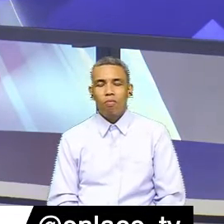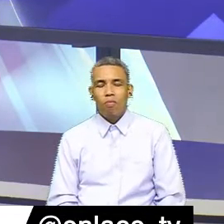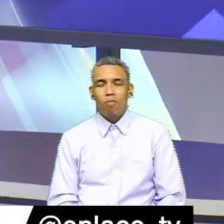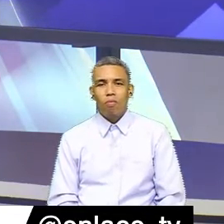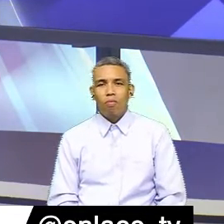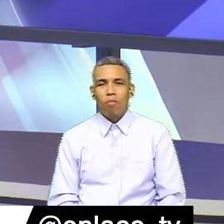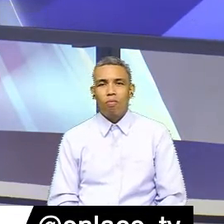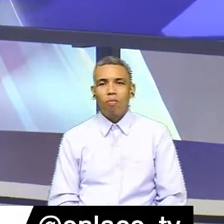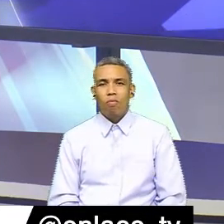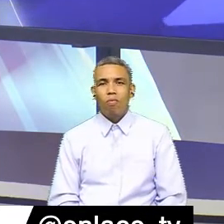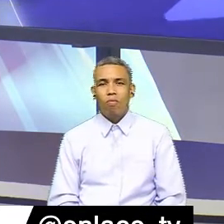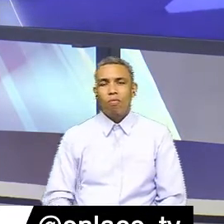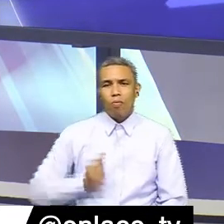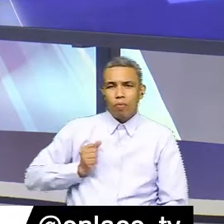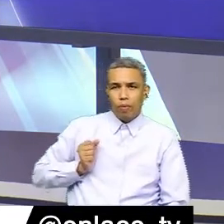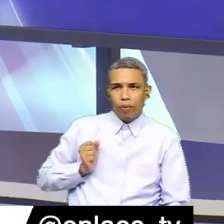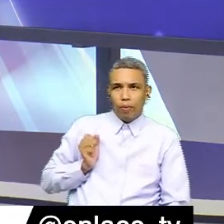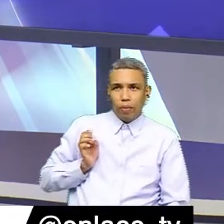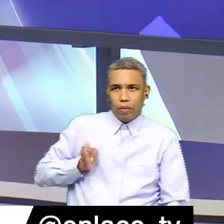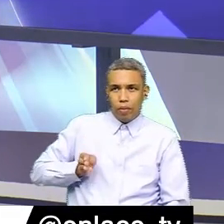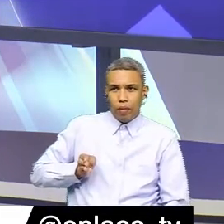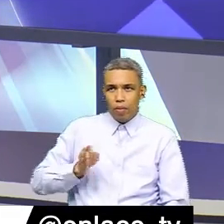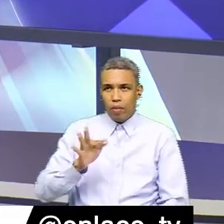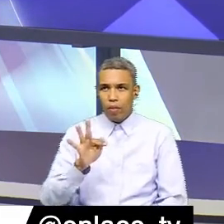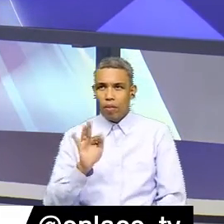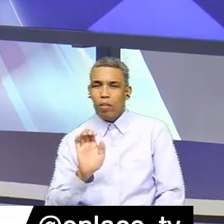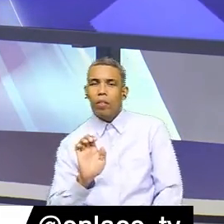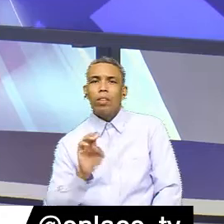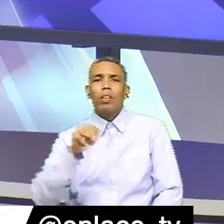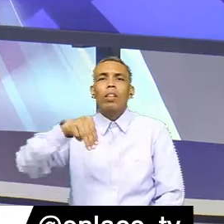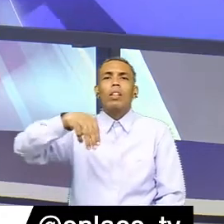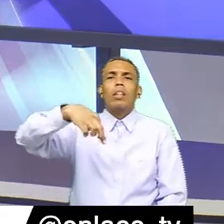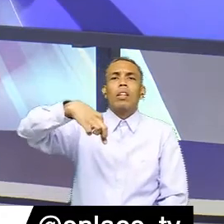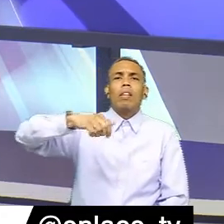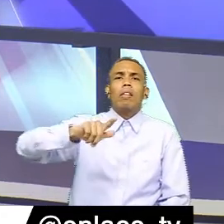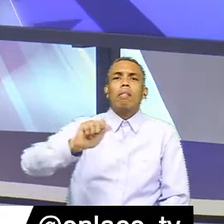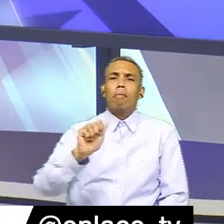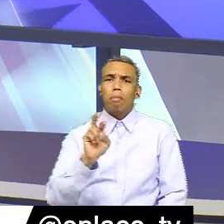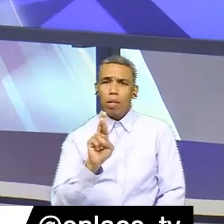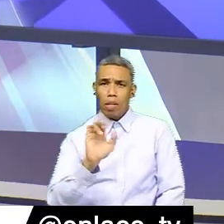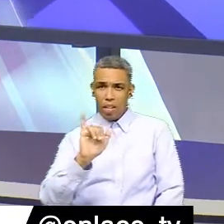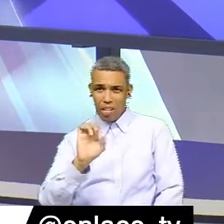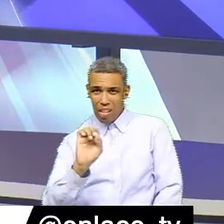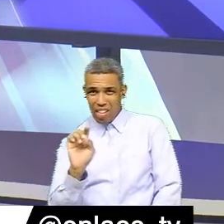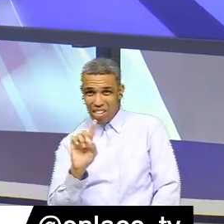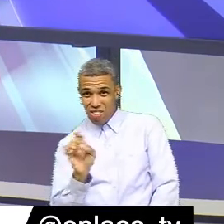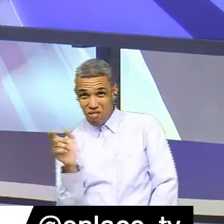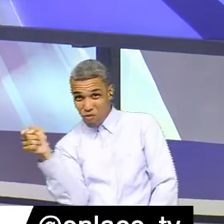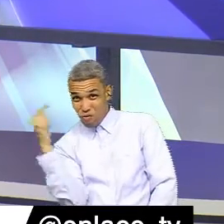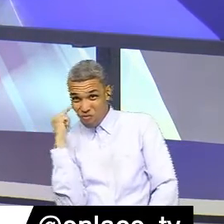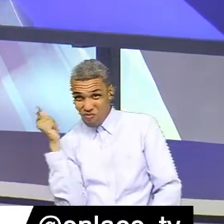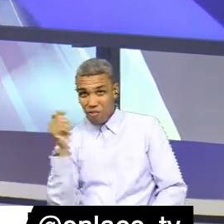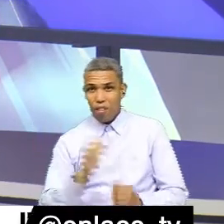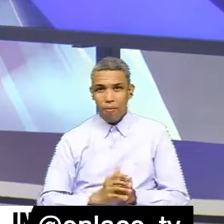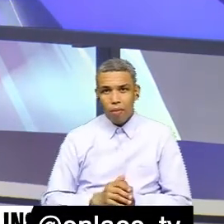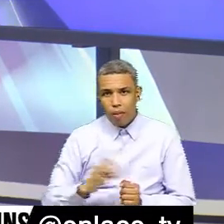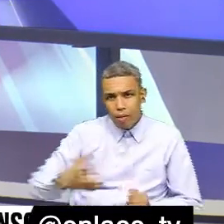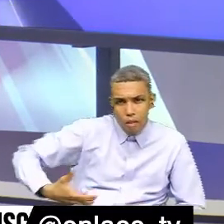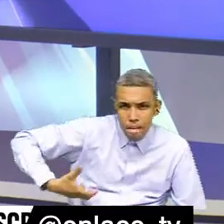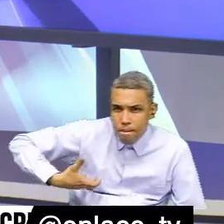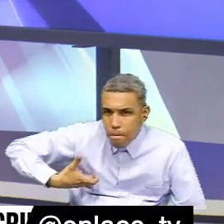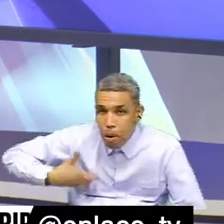el club templarios barrancabermeja de rugby se coronó campeón del torneo departamental masculino m20 que se desarrolló en bucaramanga y el puerto petrolero